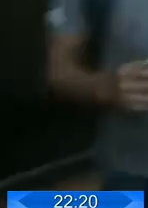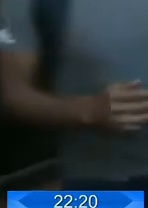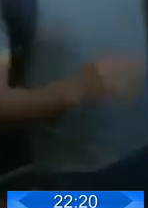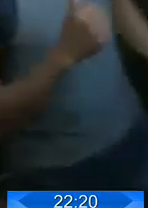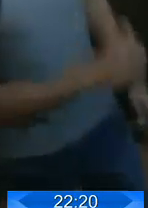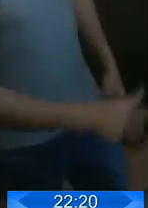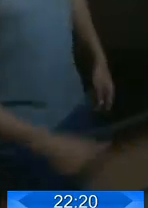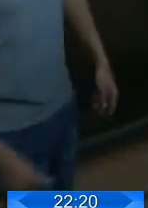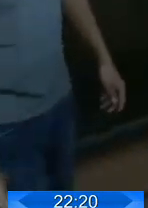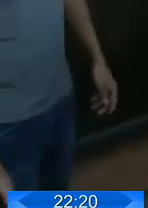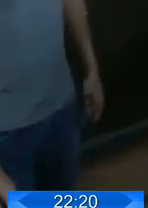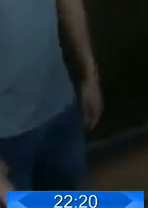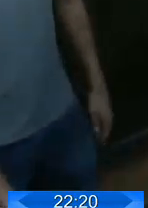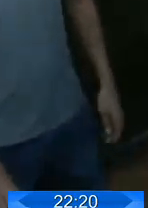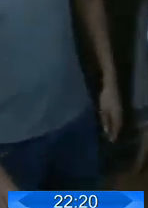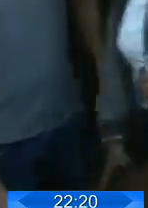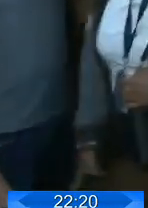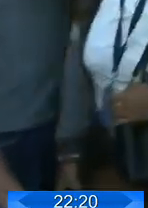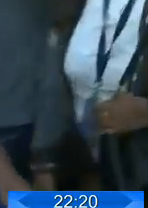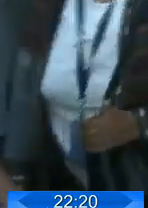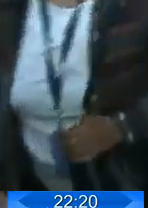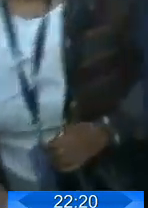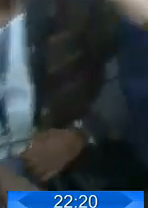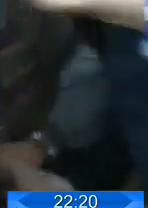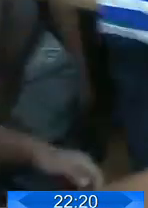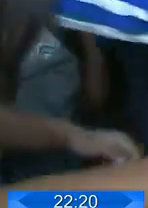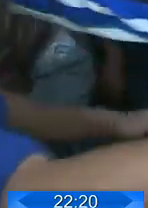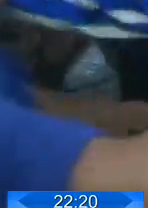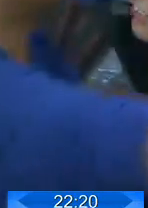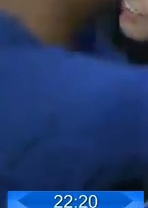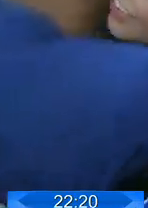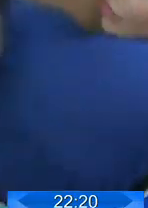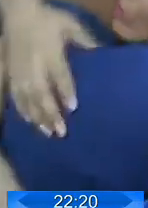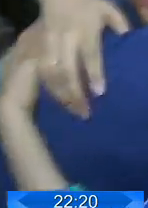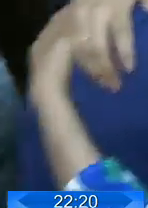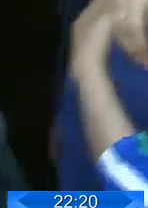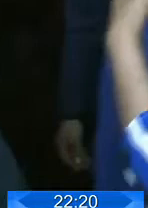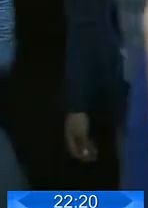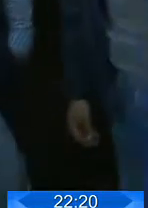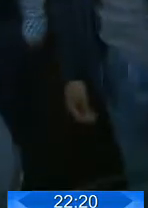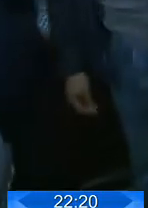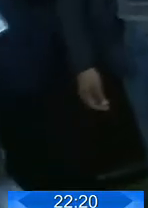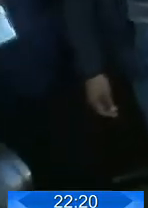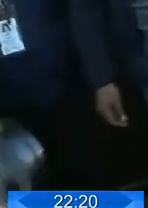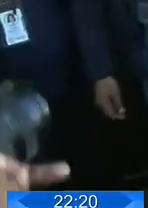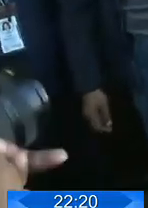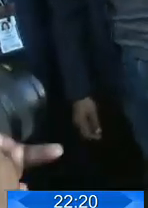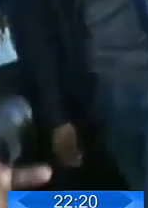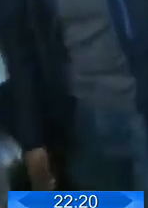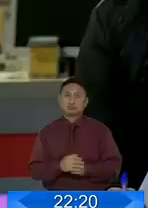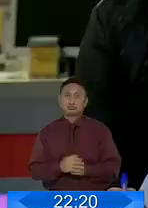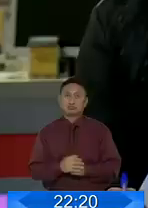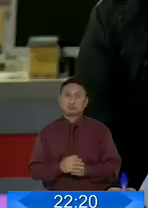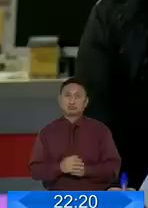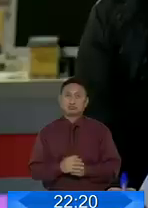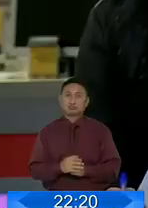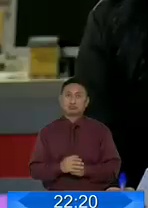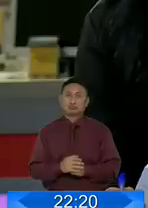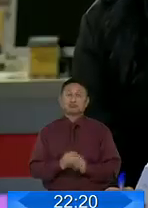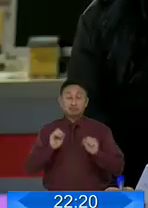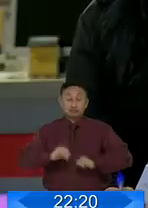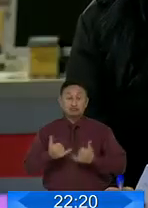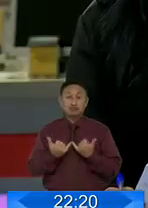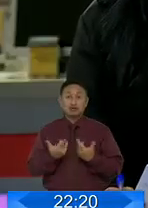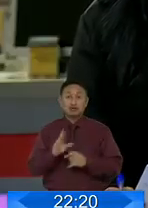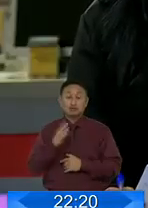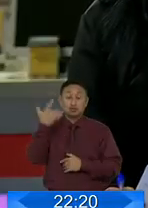Así, nuevamente Pavón está al frente del gobierno provincial, informó Héctor Romero.